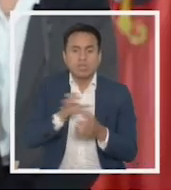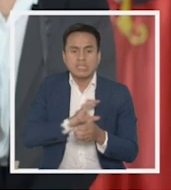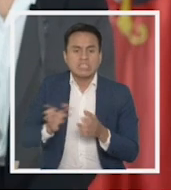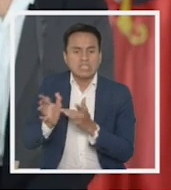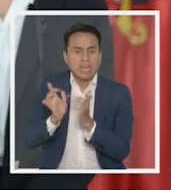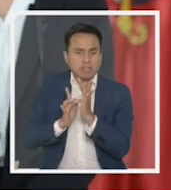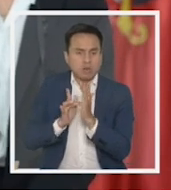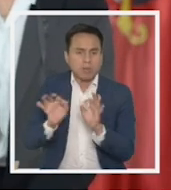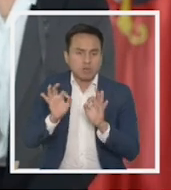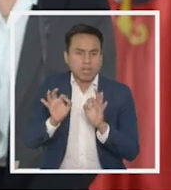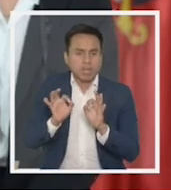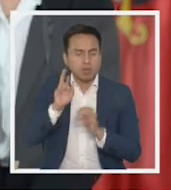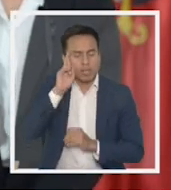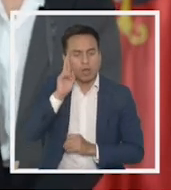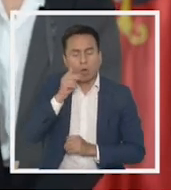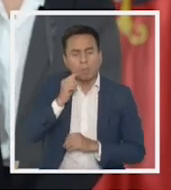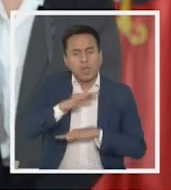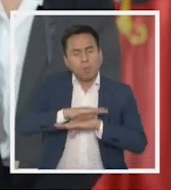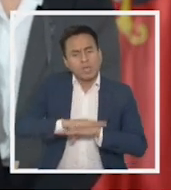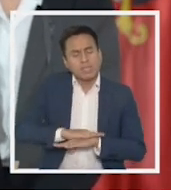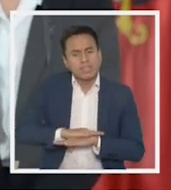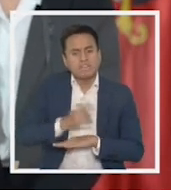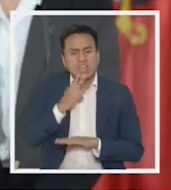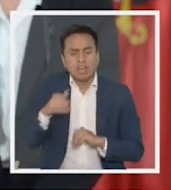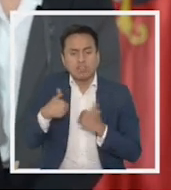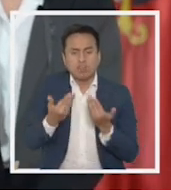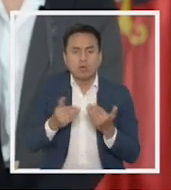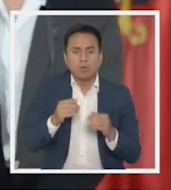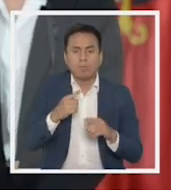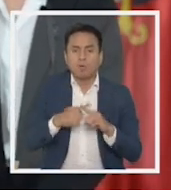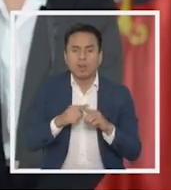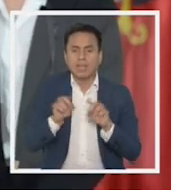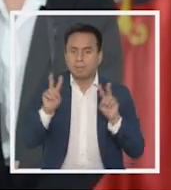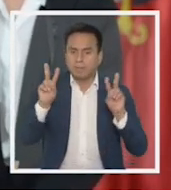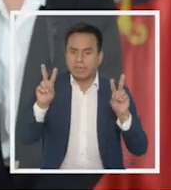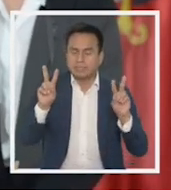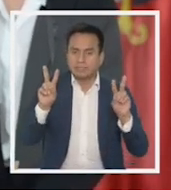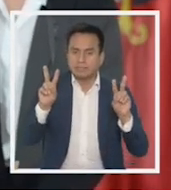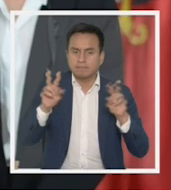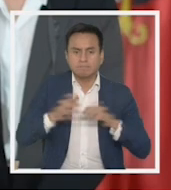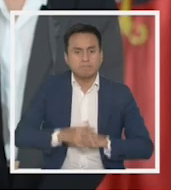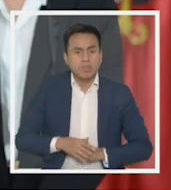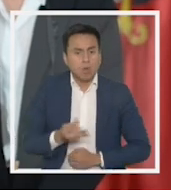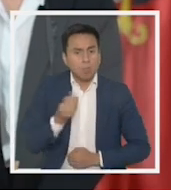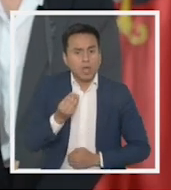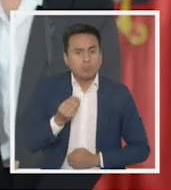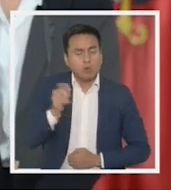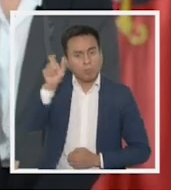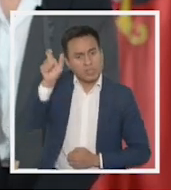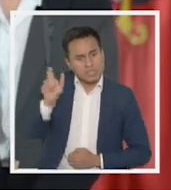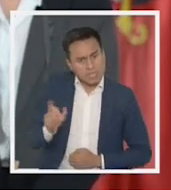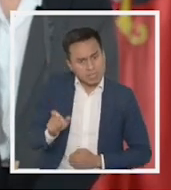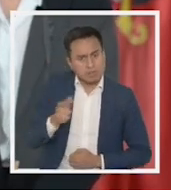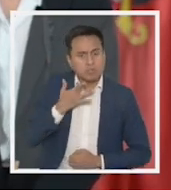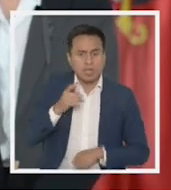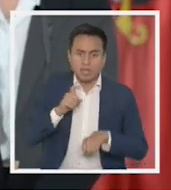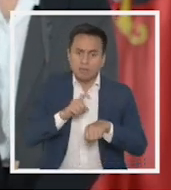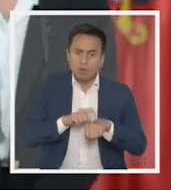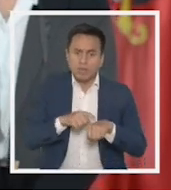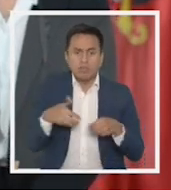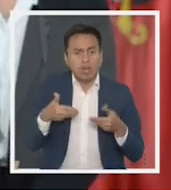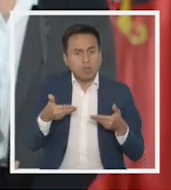paz. Y es bueno tenerlo presente en momentos como el actual, cuando muchas veces cunde la